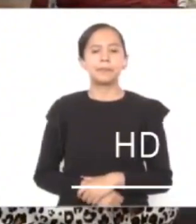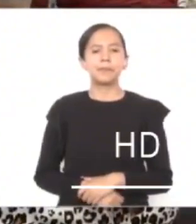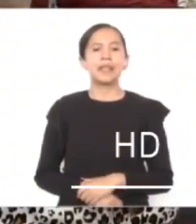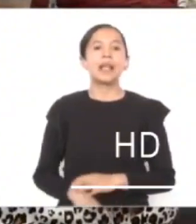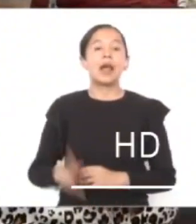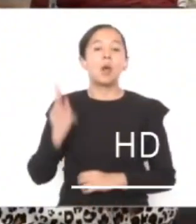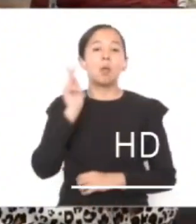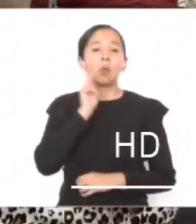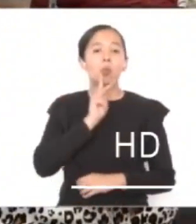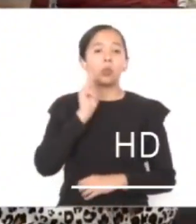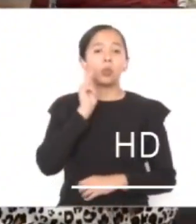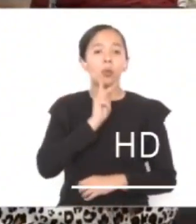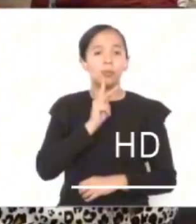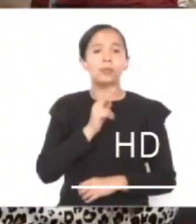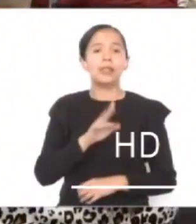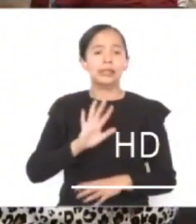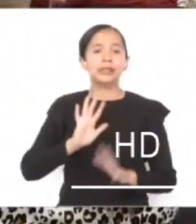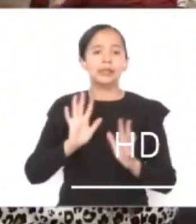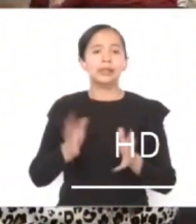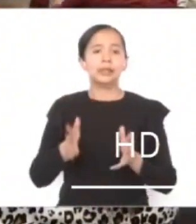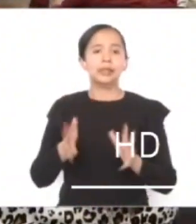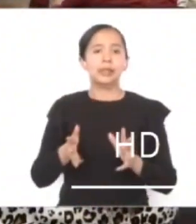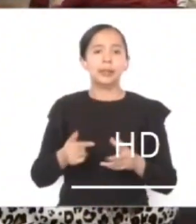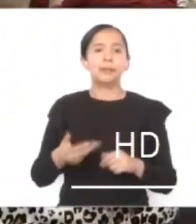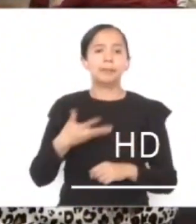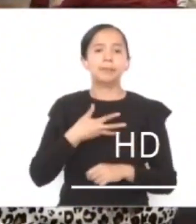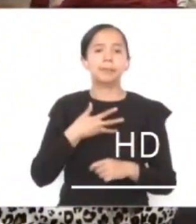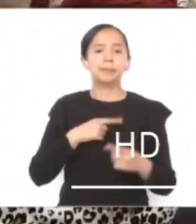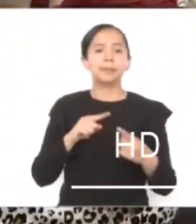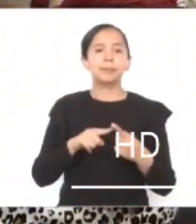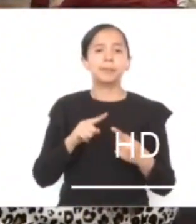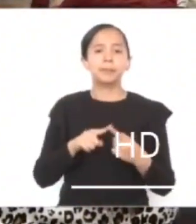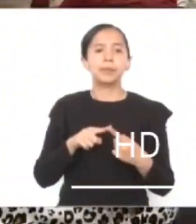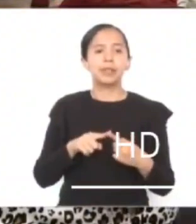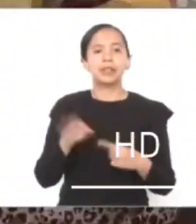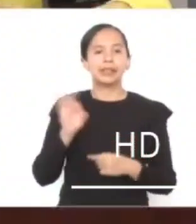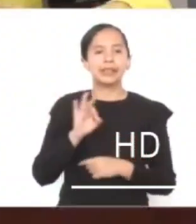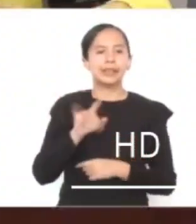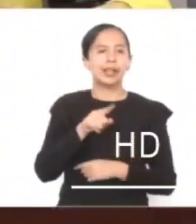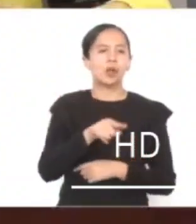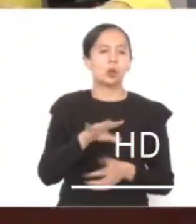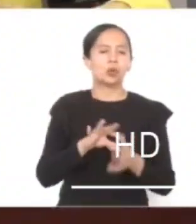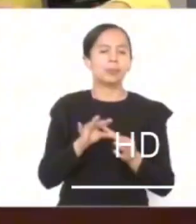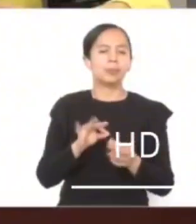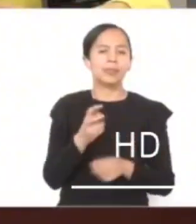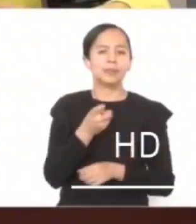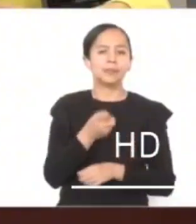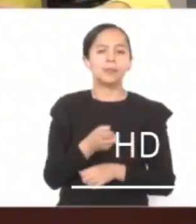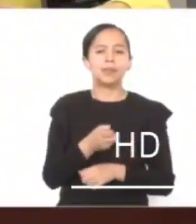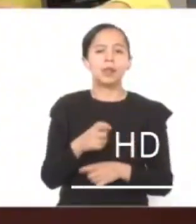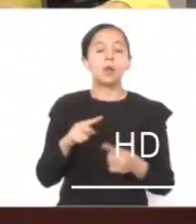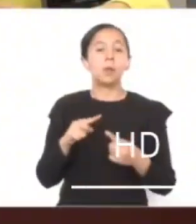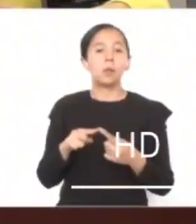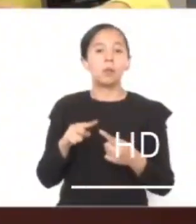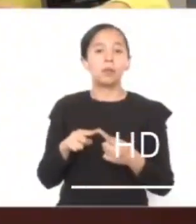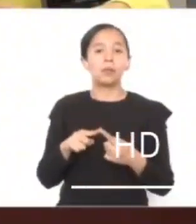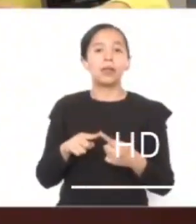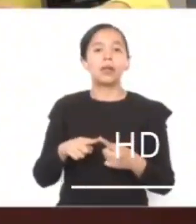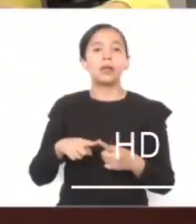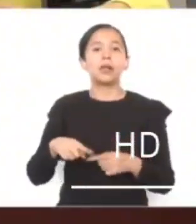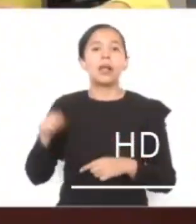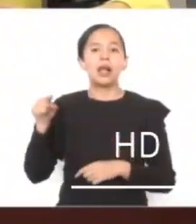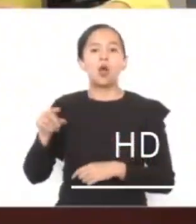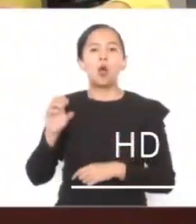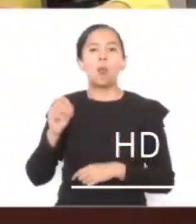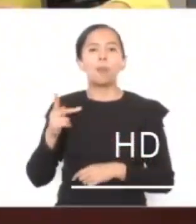Las pruebas están ocurriendo en dos vías. Efectivamente hay una que seguramente es a la que se refiere, en que una operadora